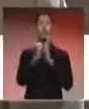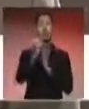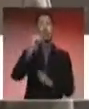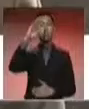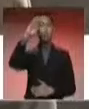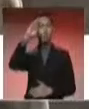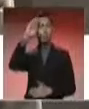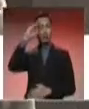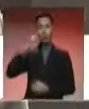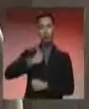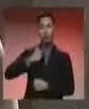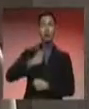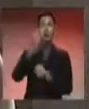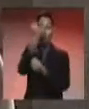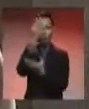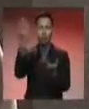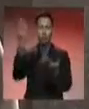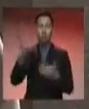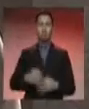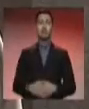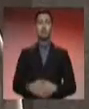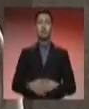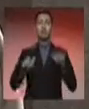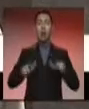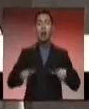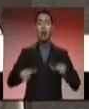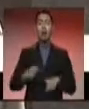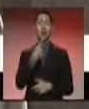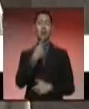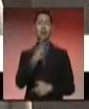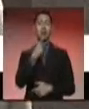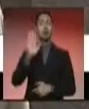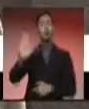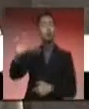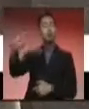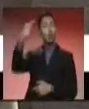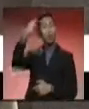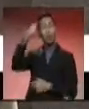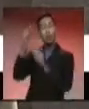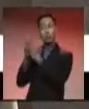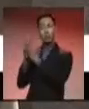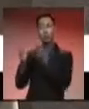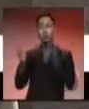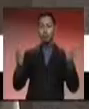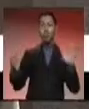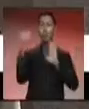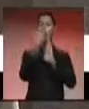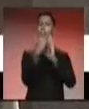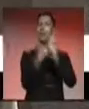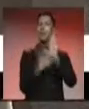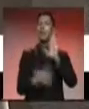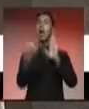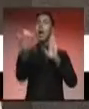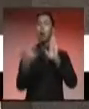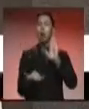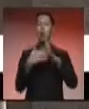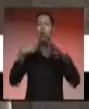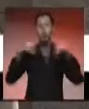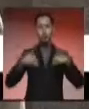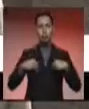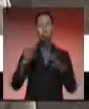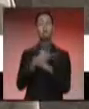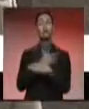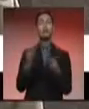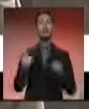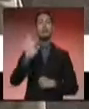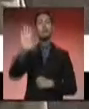El presidente Lenín Moreno ha reiterado que se va a mantener durante su gobierno las condiciones en que actualmente está funcionando el